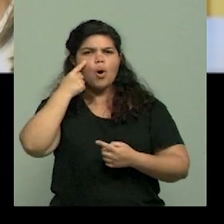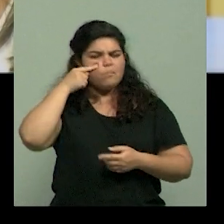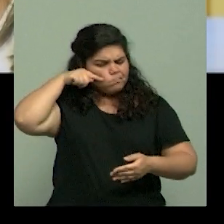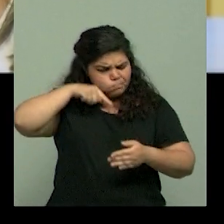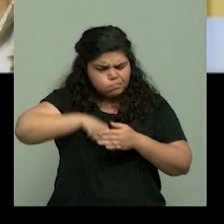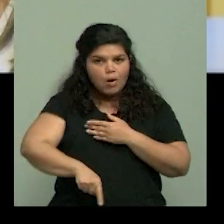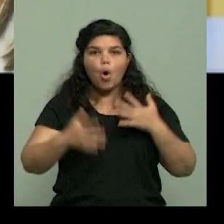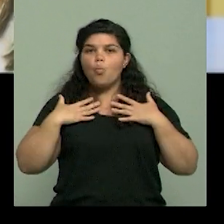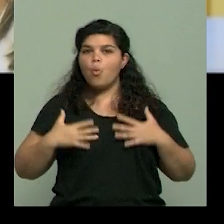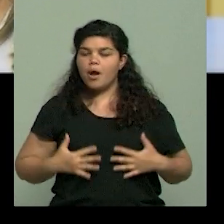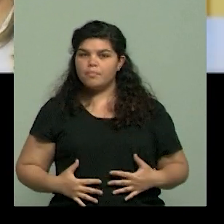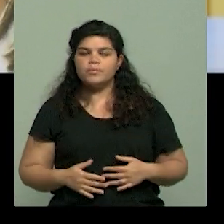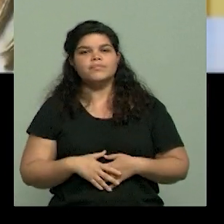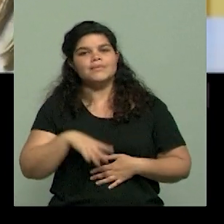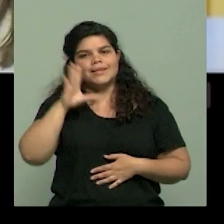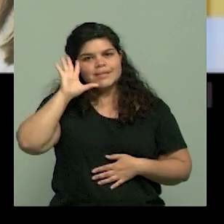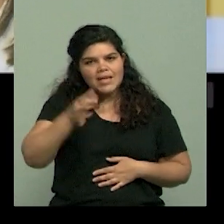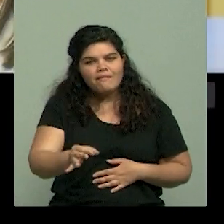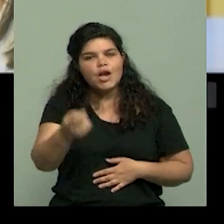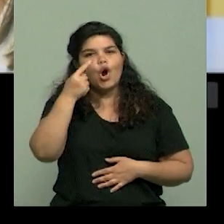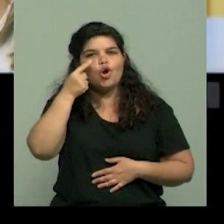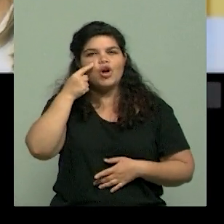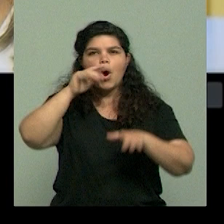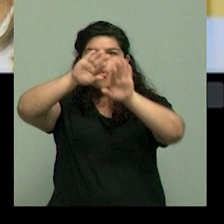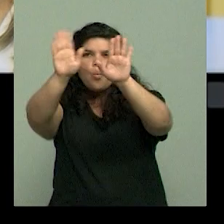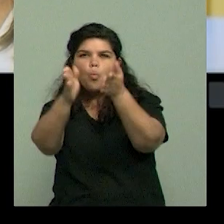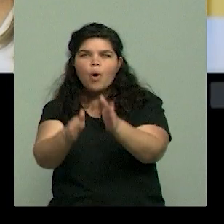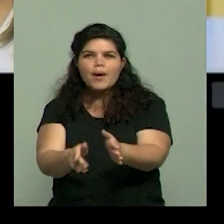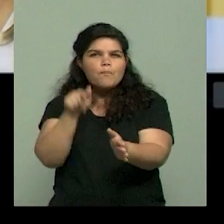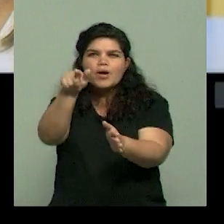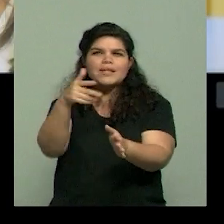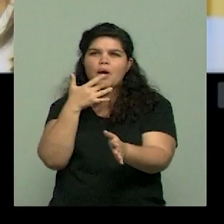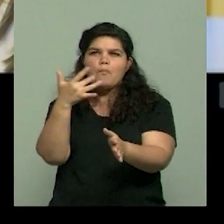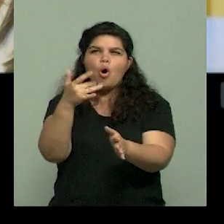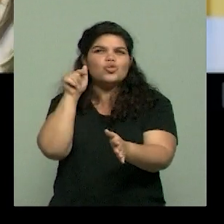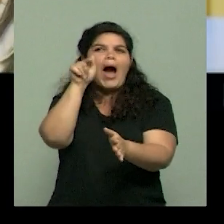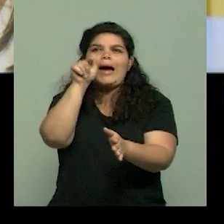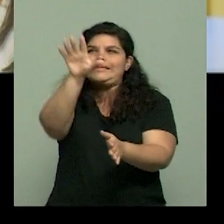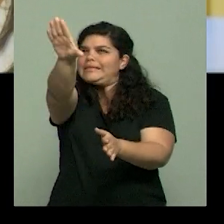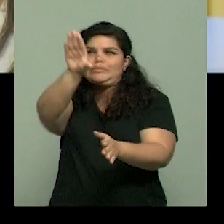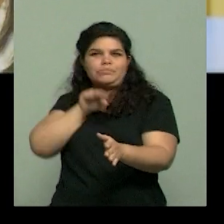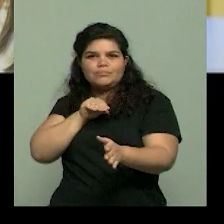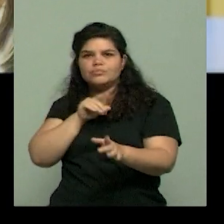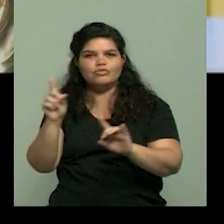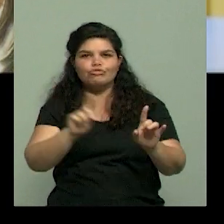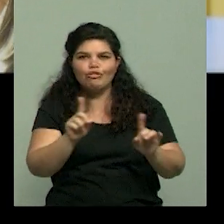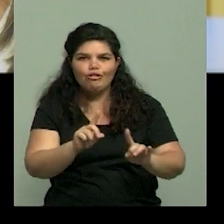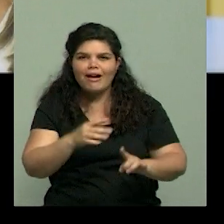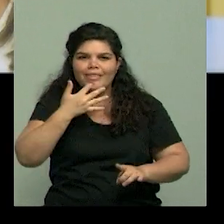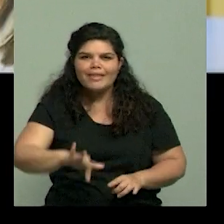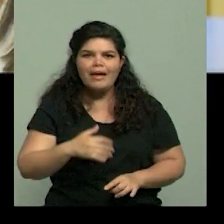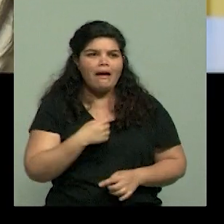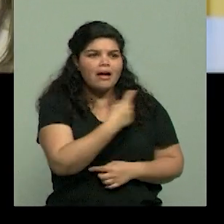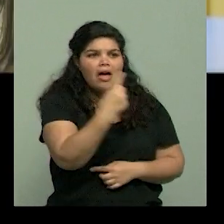un cuerpo ideal, ¿sí? Que no hay un canon que todos tengamos que aspirar, sino sobre todo el comprender los cuerpos reales